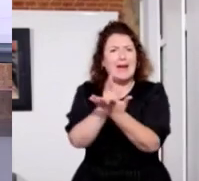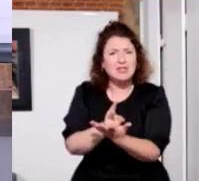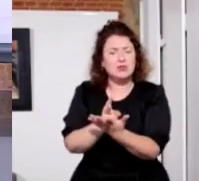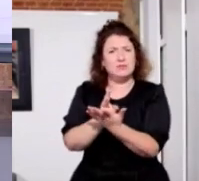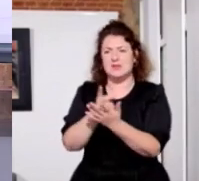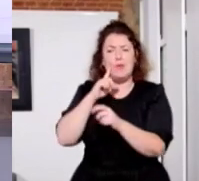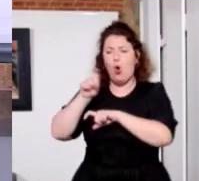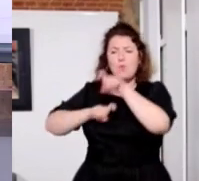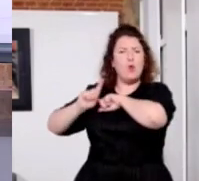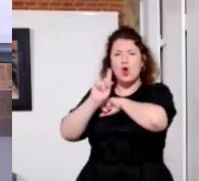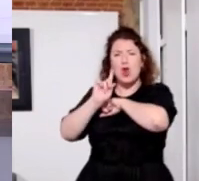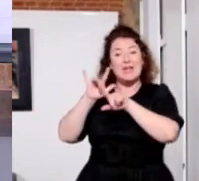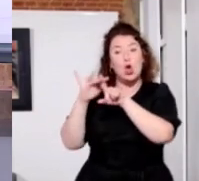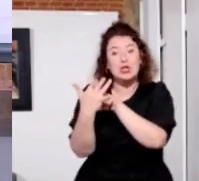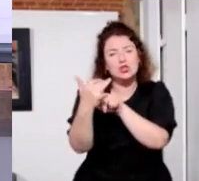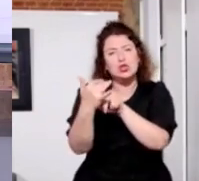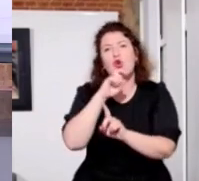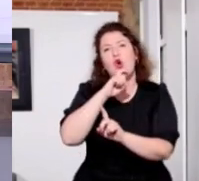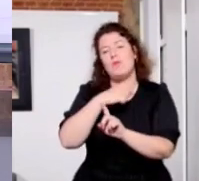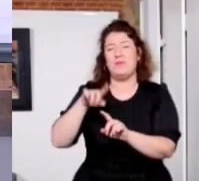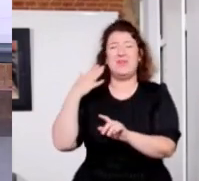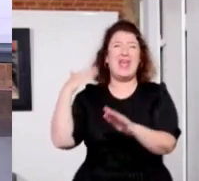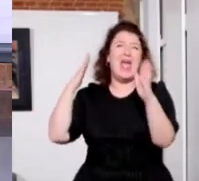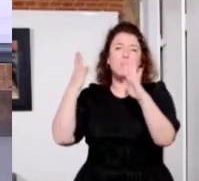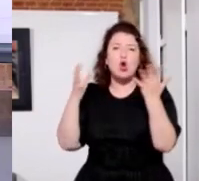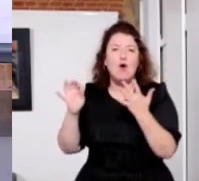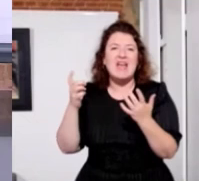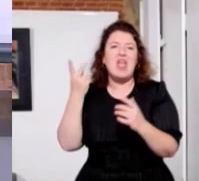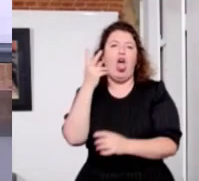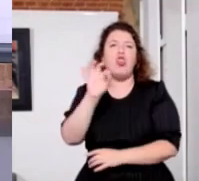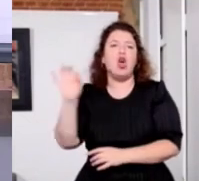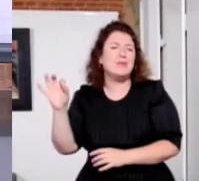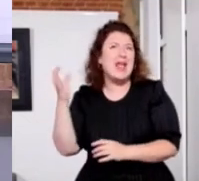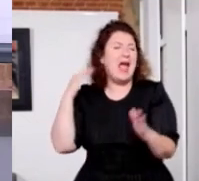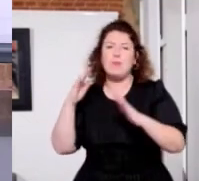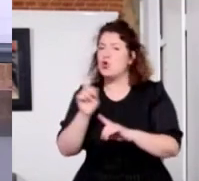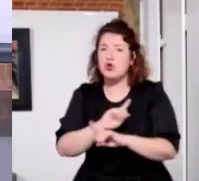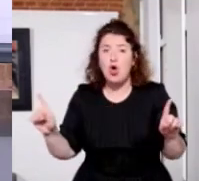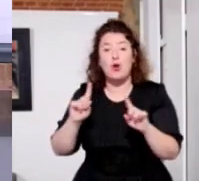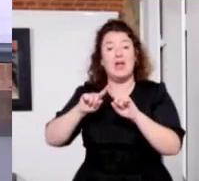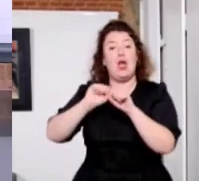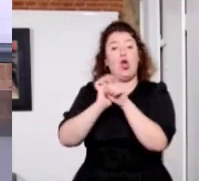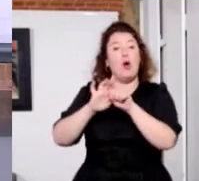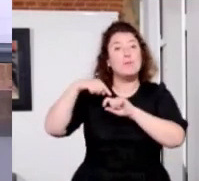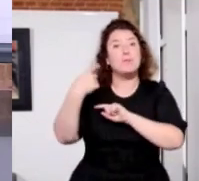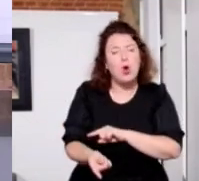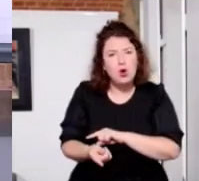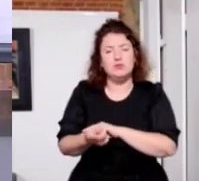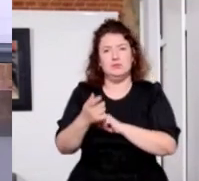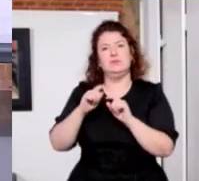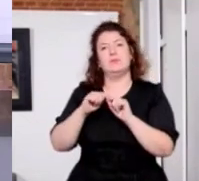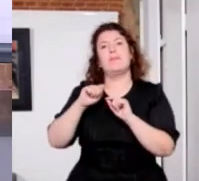volver al voluntariado de los años 90 ni al voluntariado de los años 2000, sino al voluntariado post-COVID y esperemos